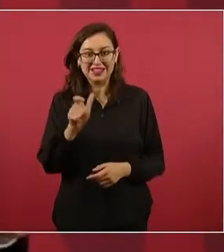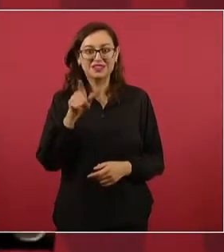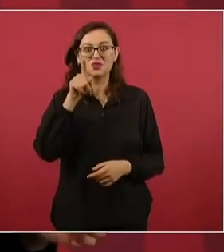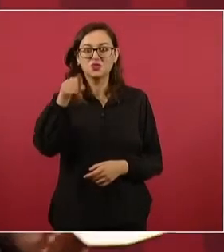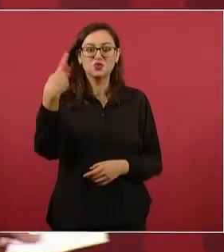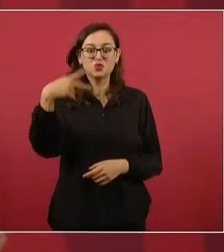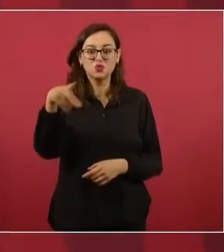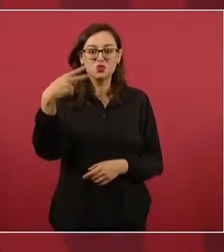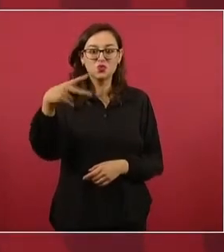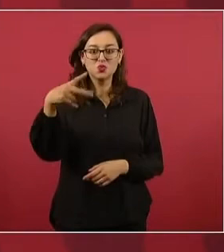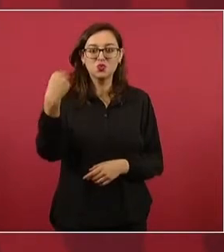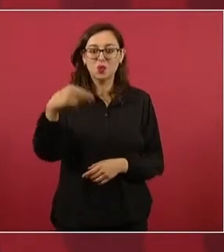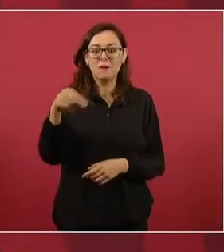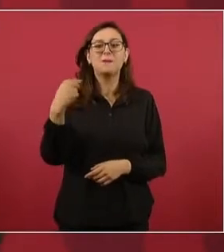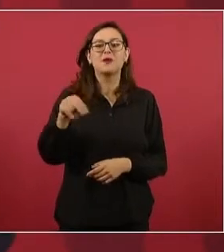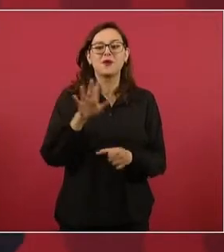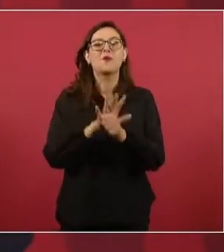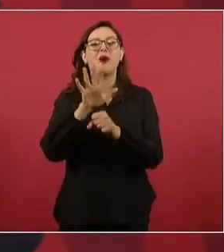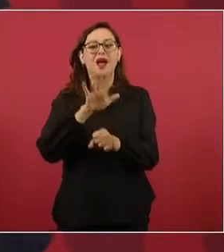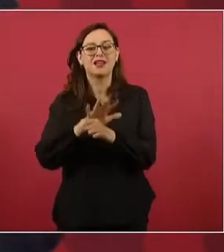González, Garza,